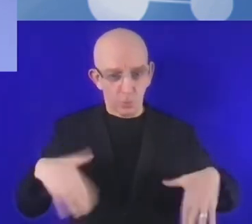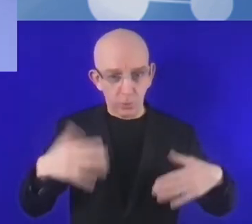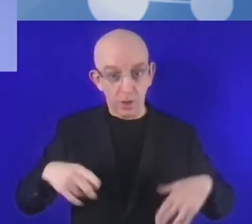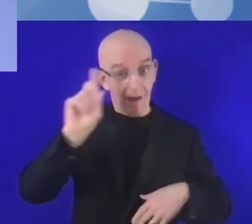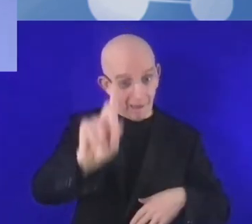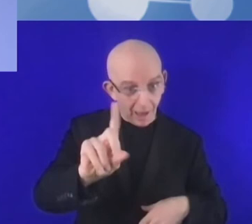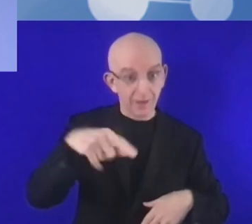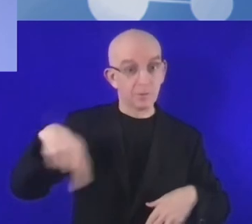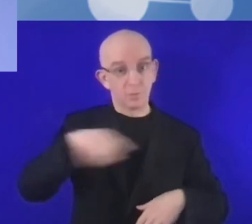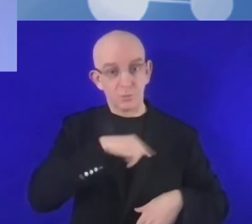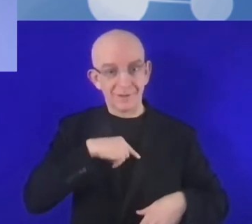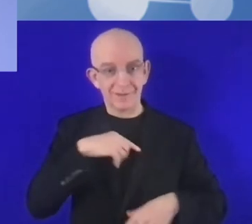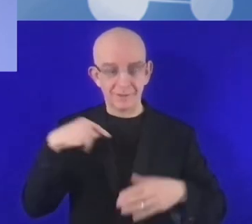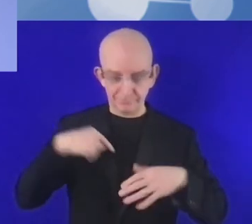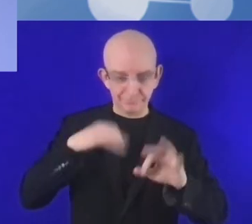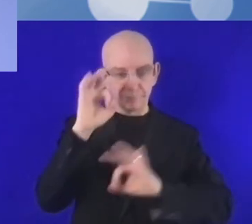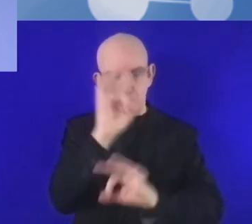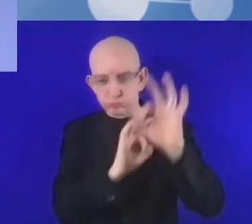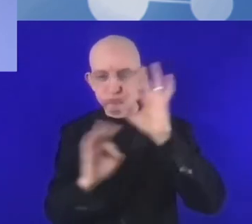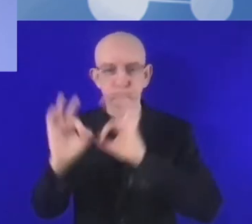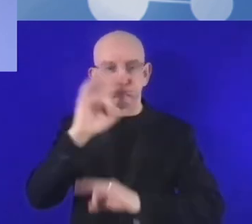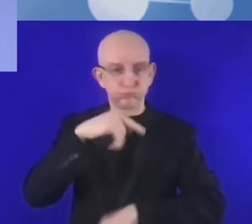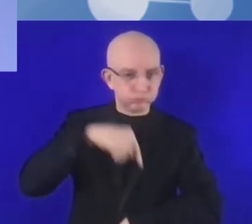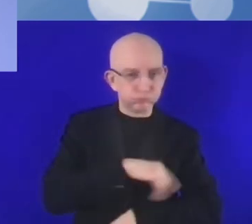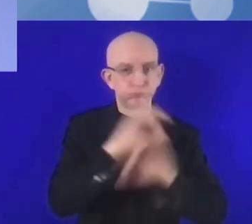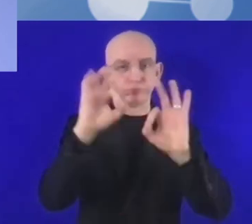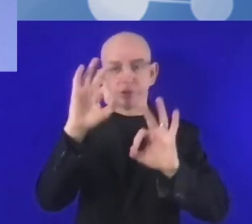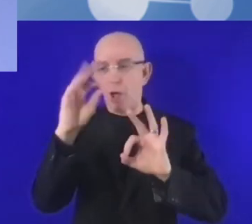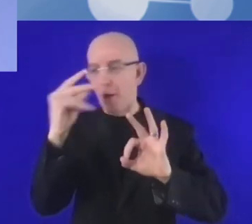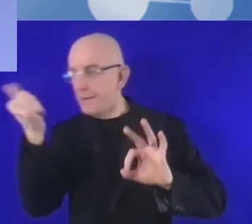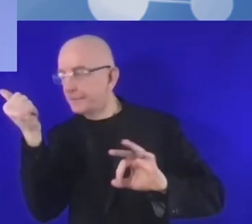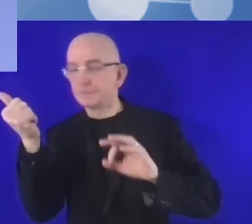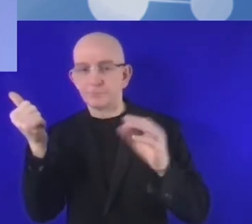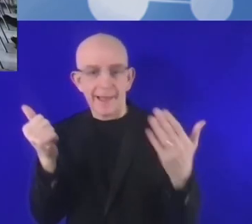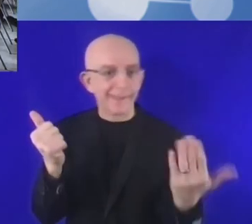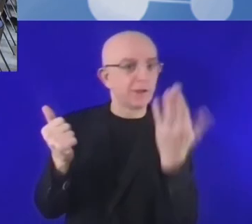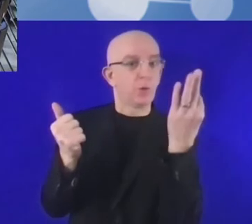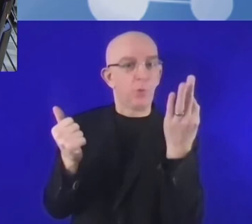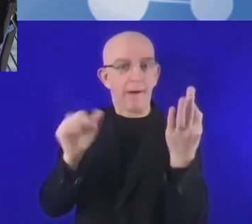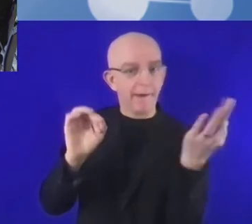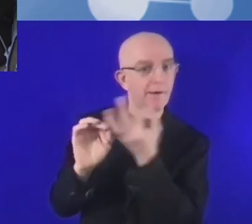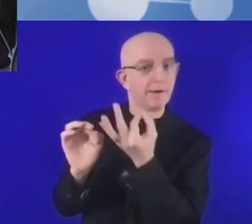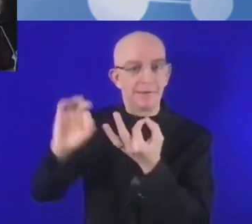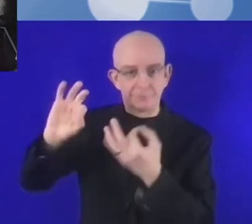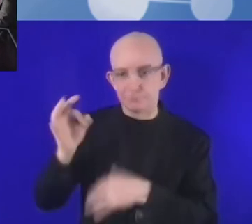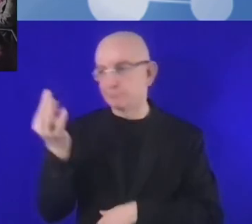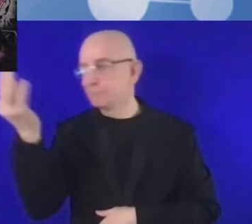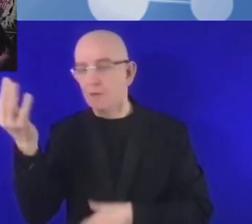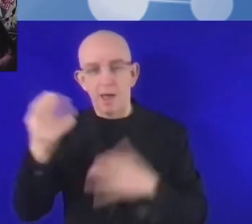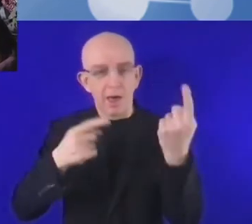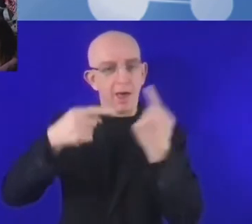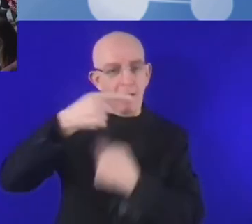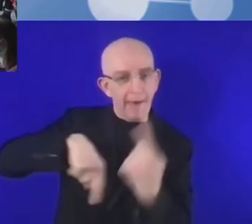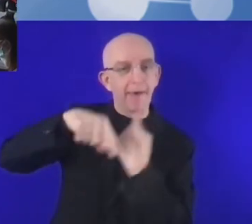Billones de células mueren en nuestro cuerpo todos los días y estas son sustituidas por